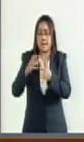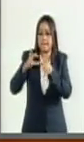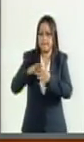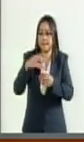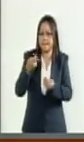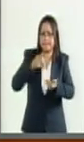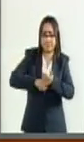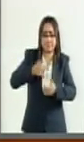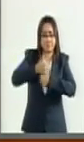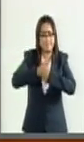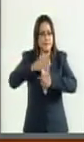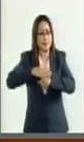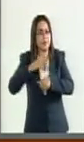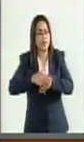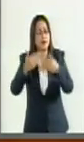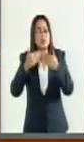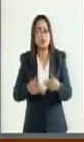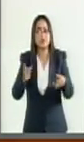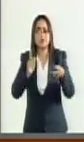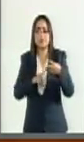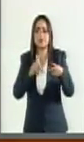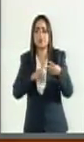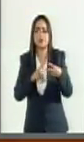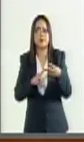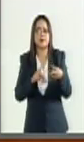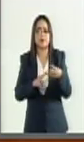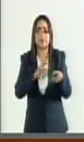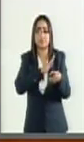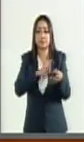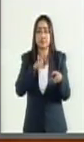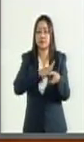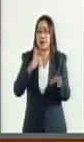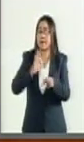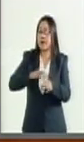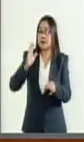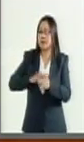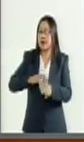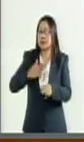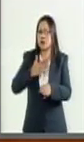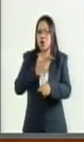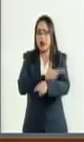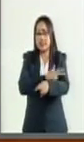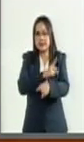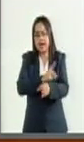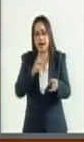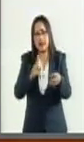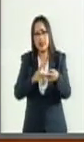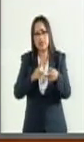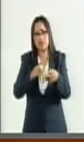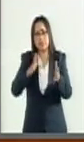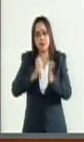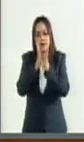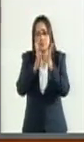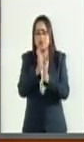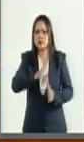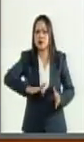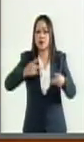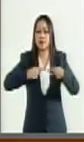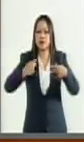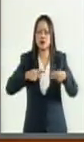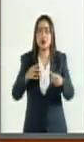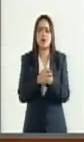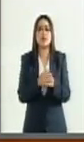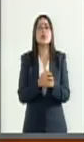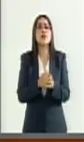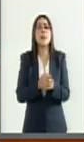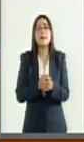nacional. Tres, considerar la plena satisfacción a los principios de transparencia, la participación ciudadana, la